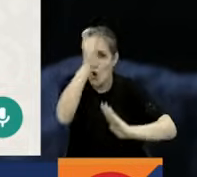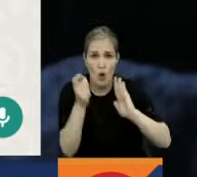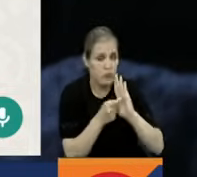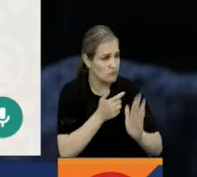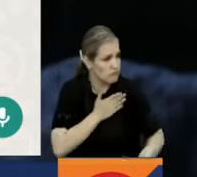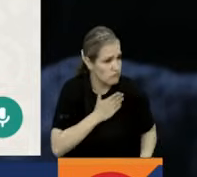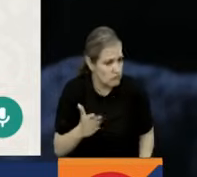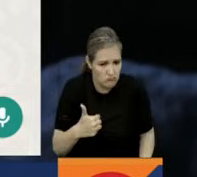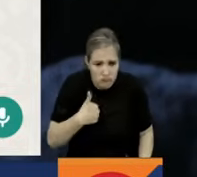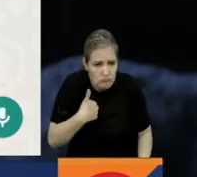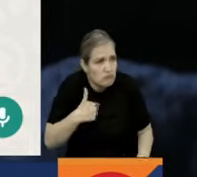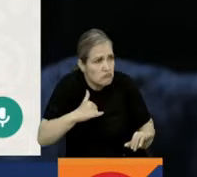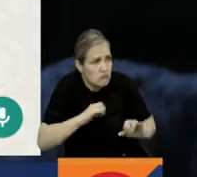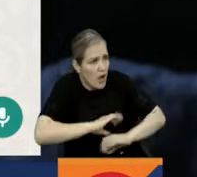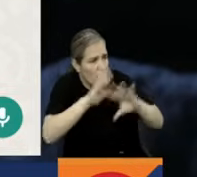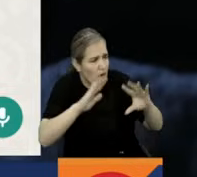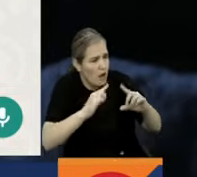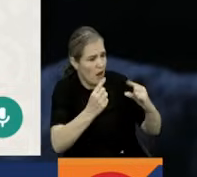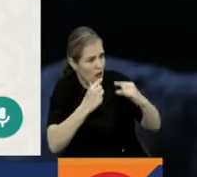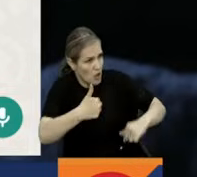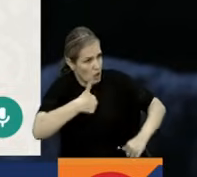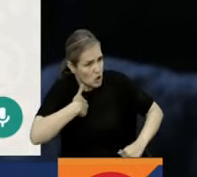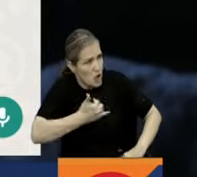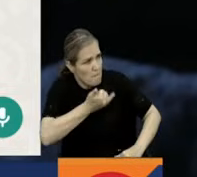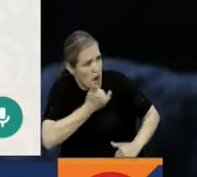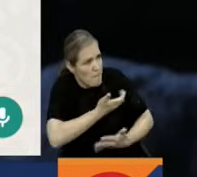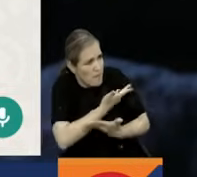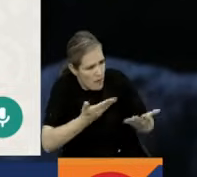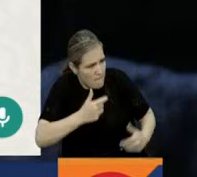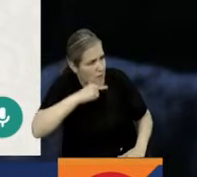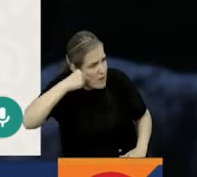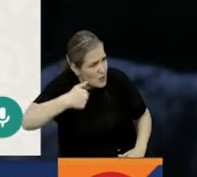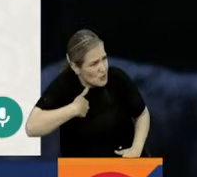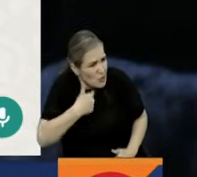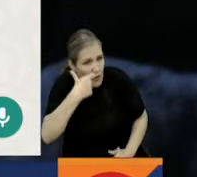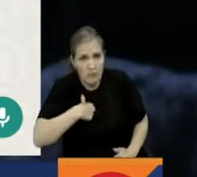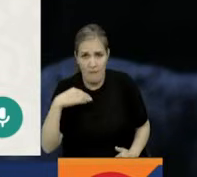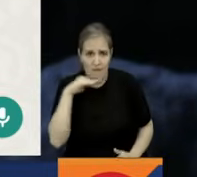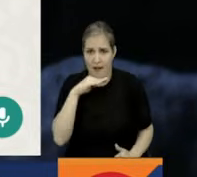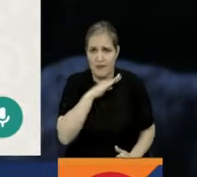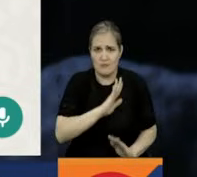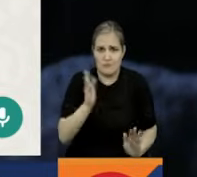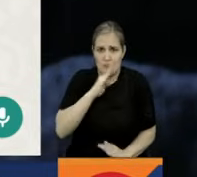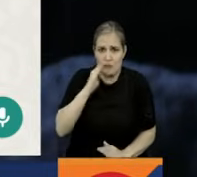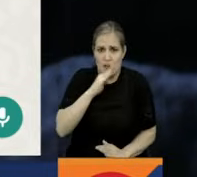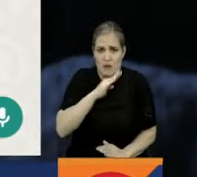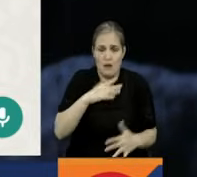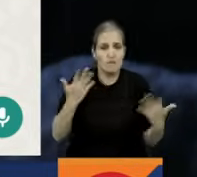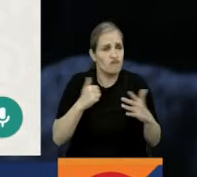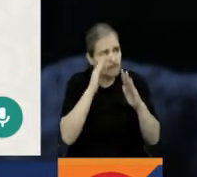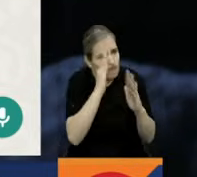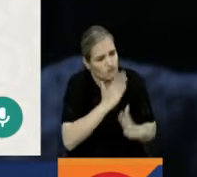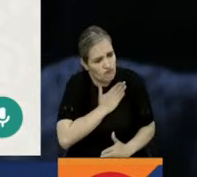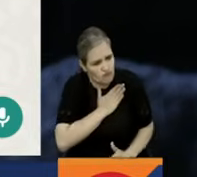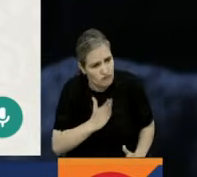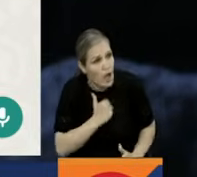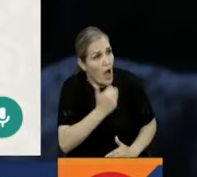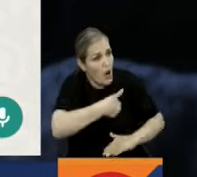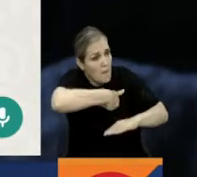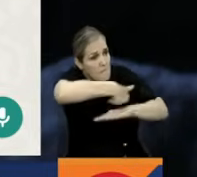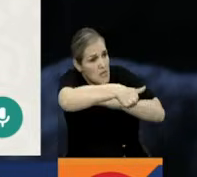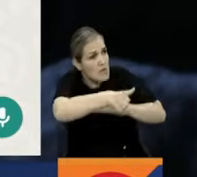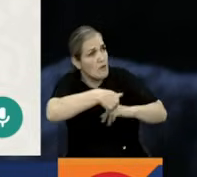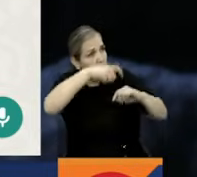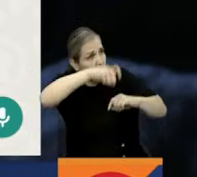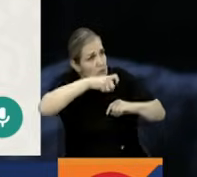sea necesario para esclarecer esta situación y demostrar la falsedad de tales acusaciones. Quedo atento a cualquier otro requerimiento